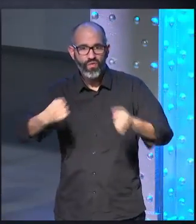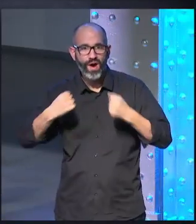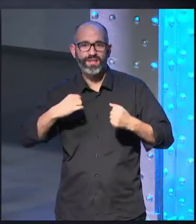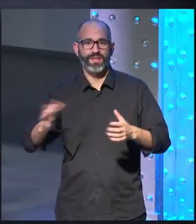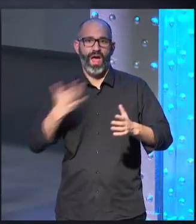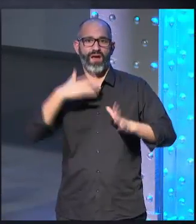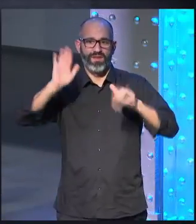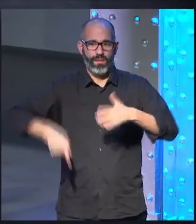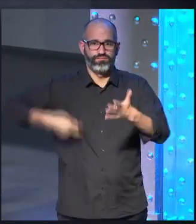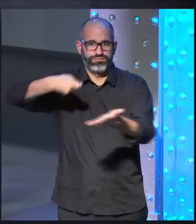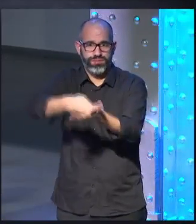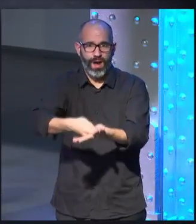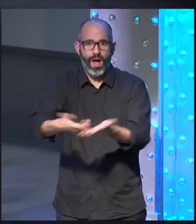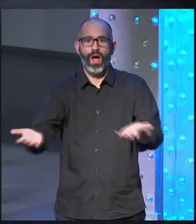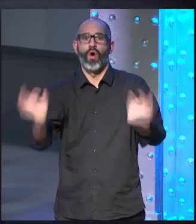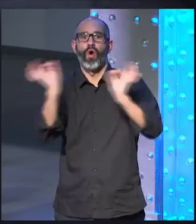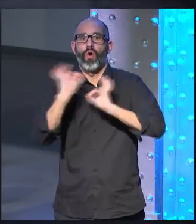y que cuesta dinero,